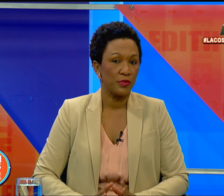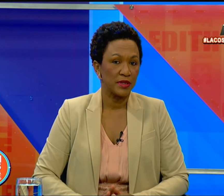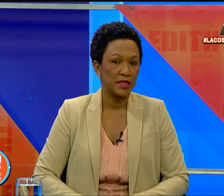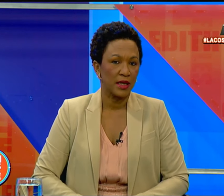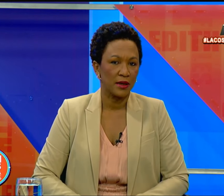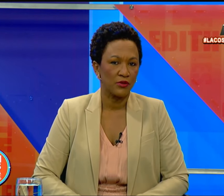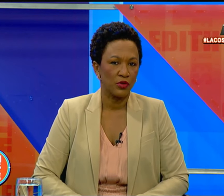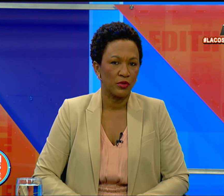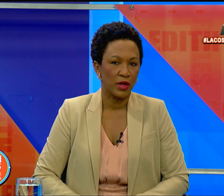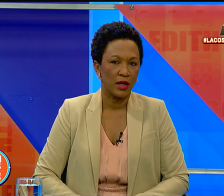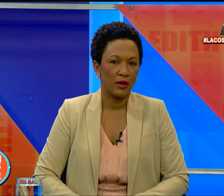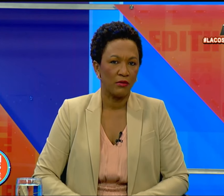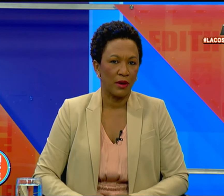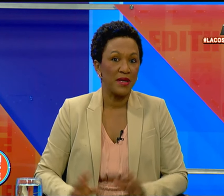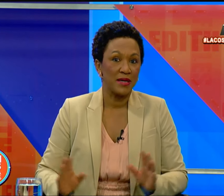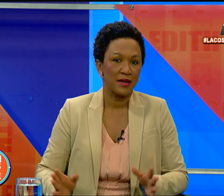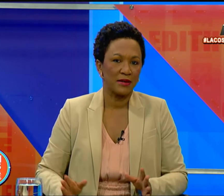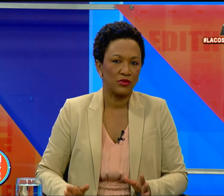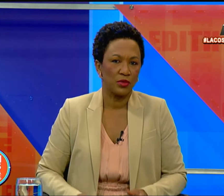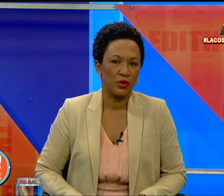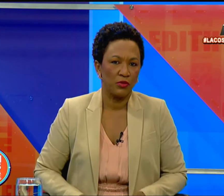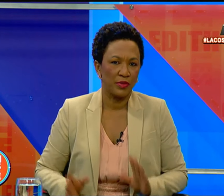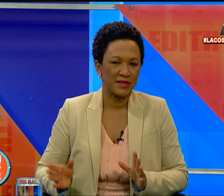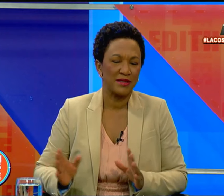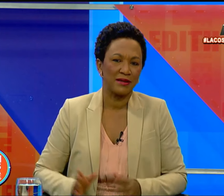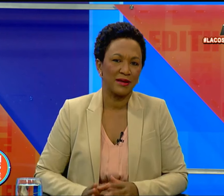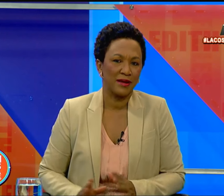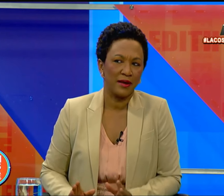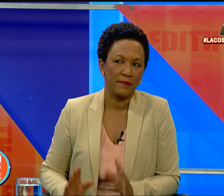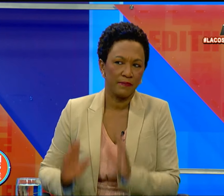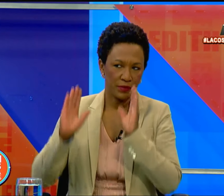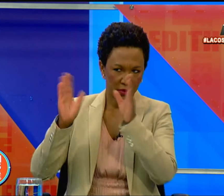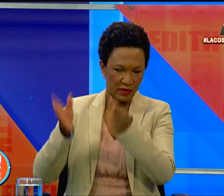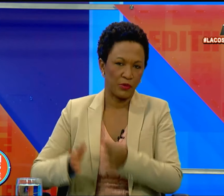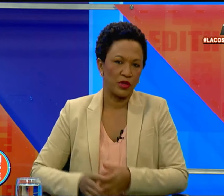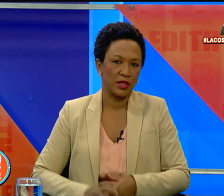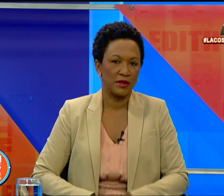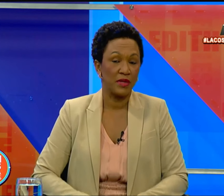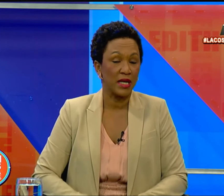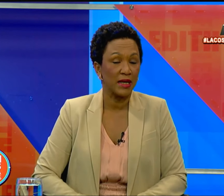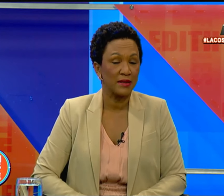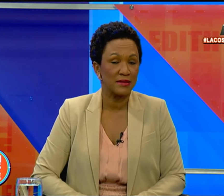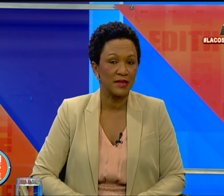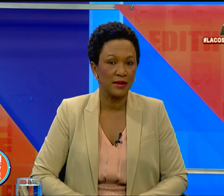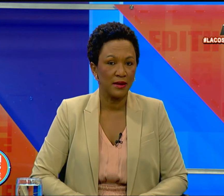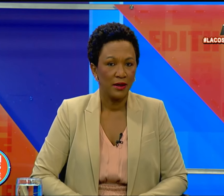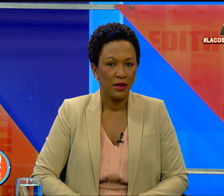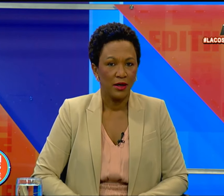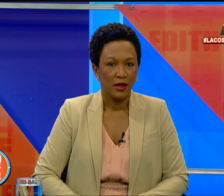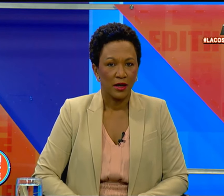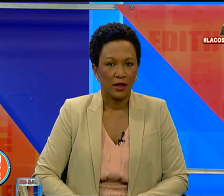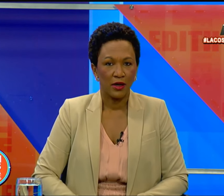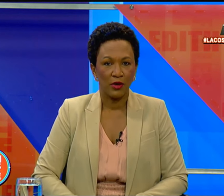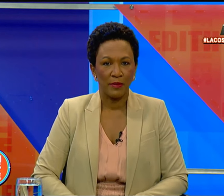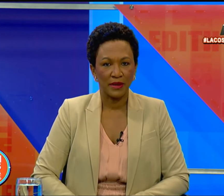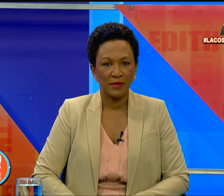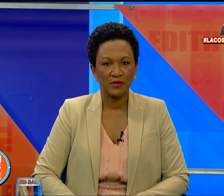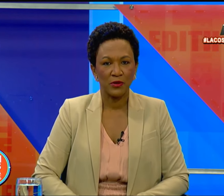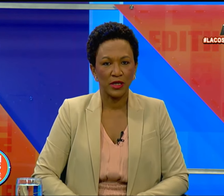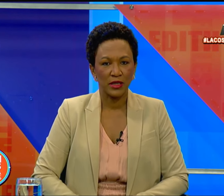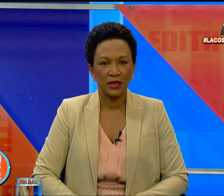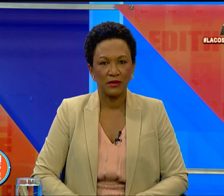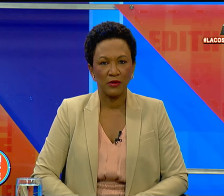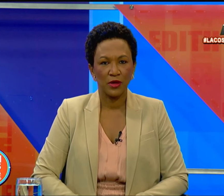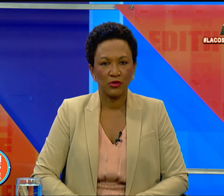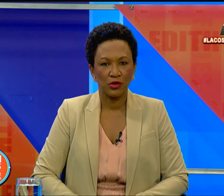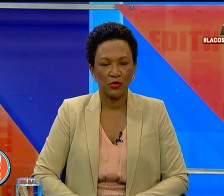yo pensé que eso era una mirada sobre un presidente que se proyecta. Y miren que le decían que la parte más floja